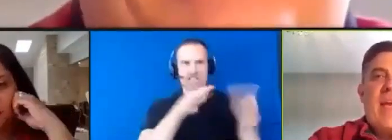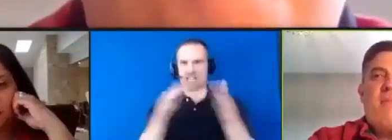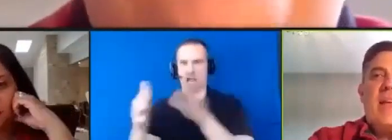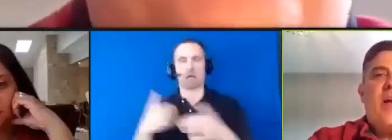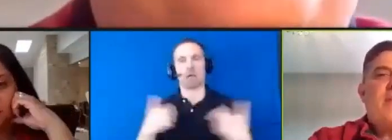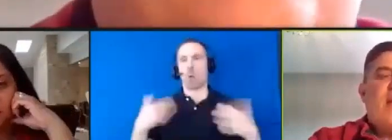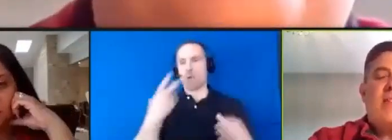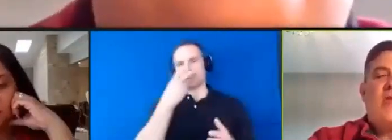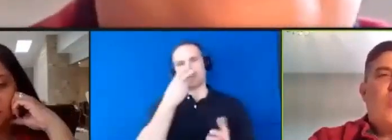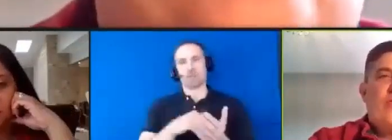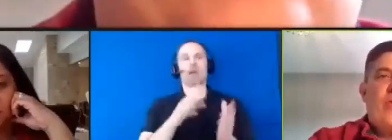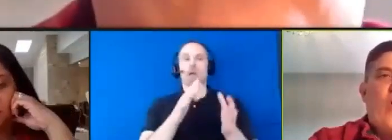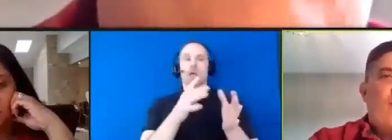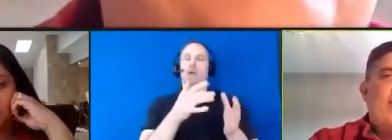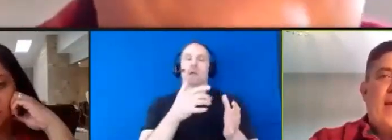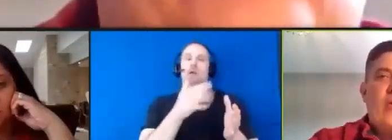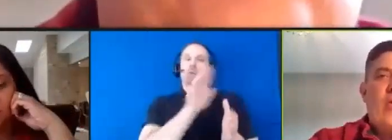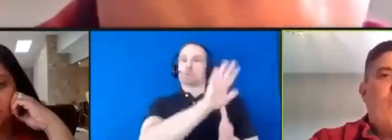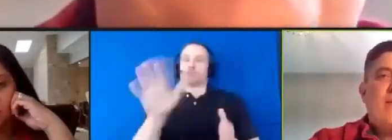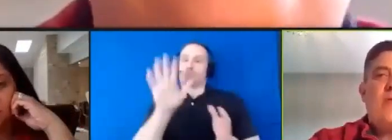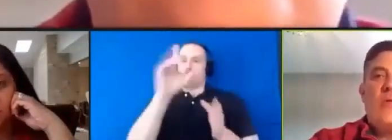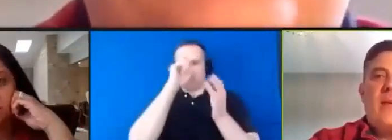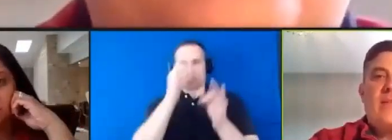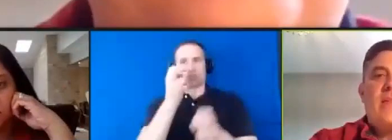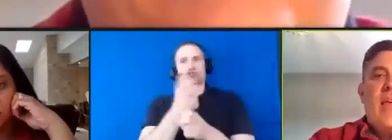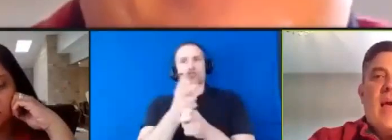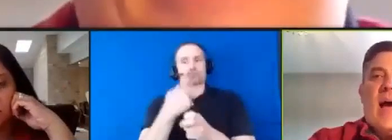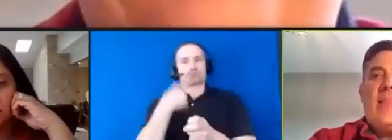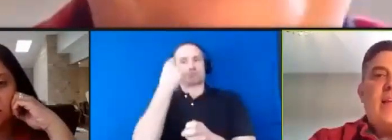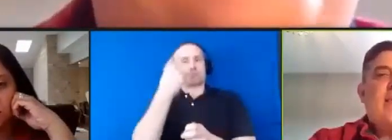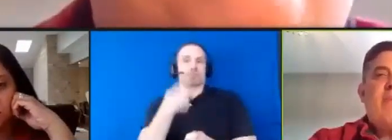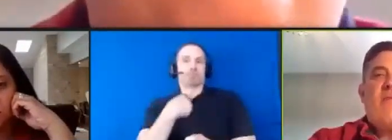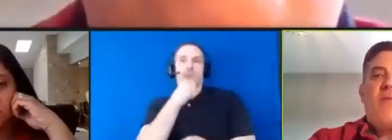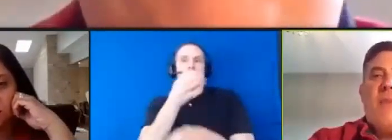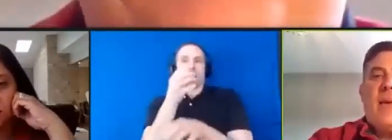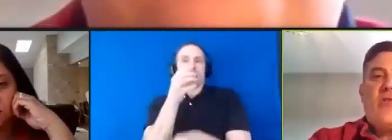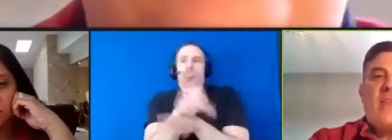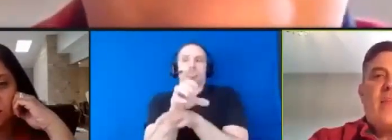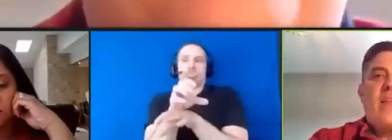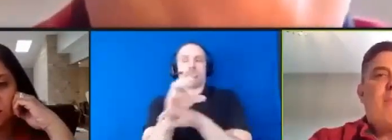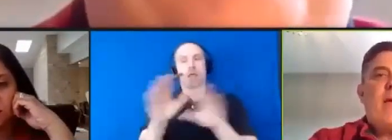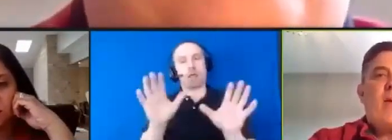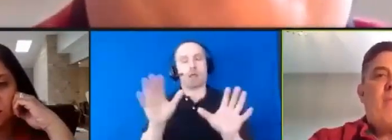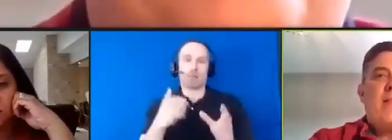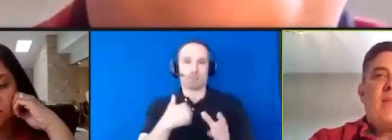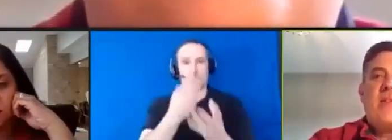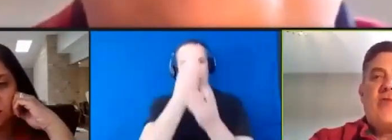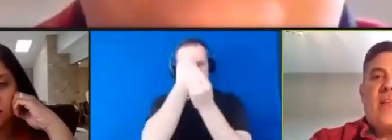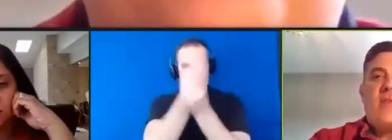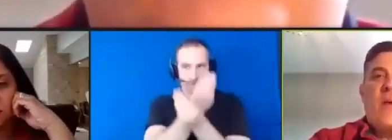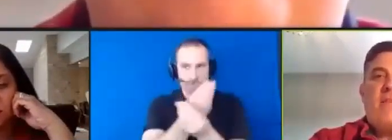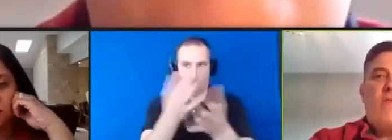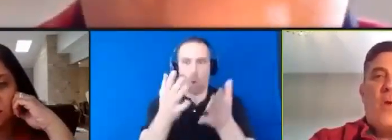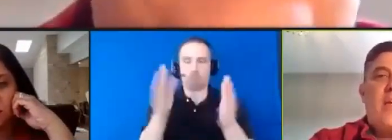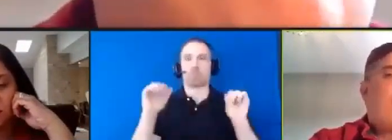mis hijos he ido muchos niños morir de la viruela de la tos ferina y no quiero volver a